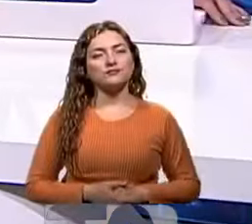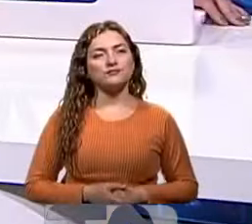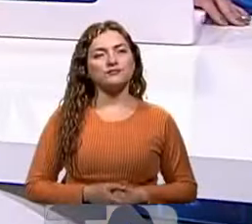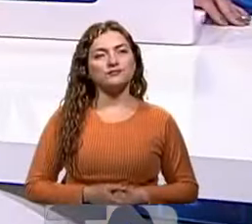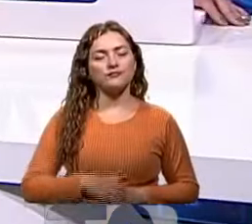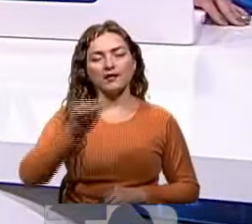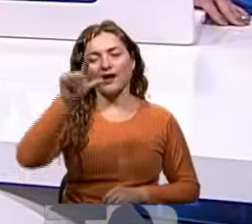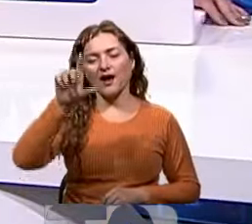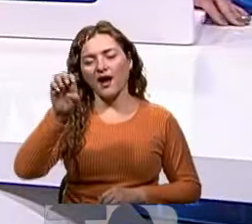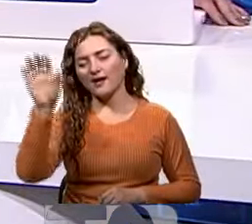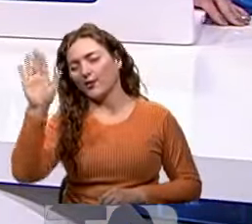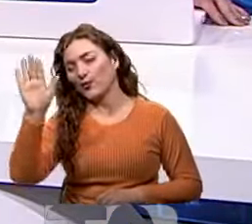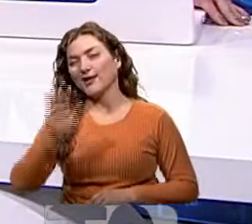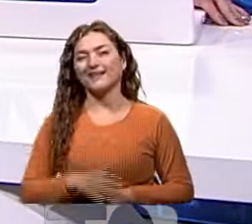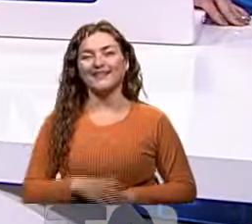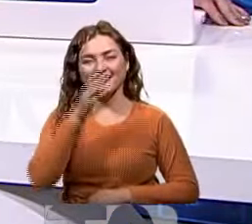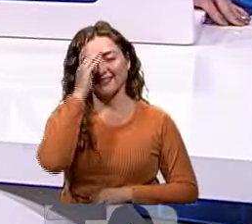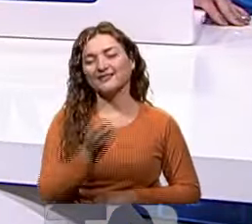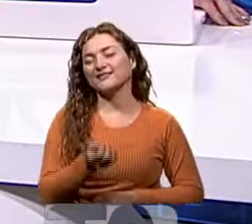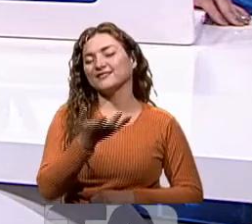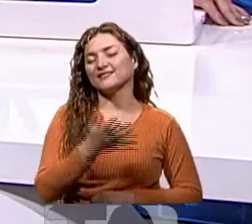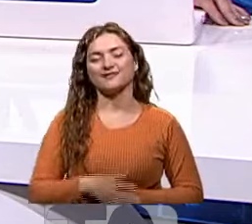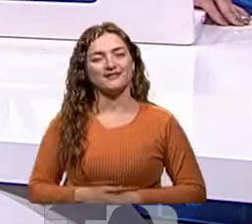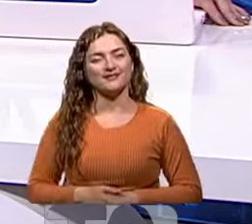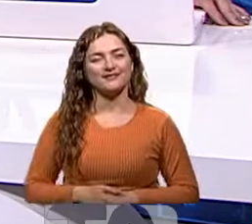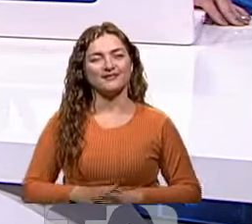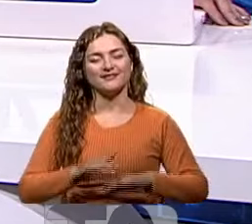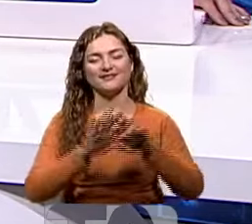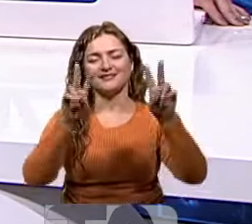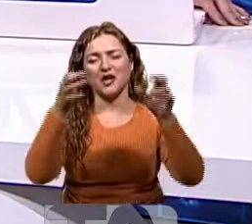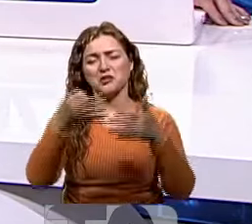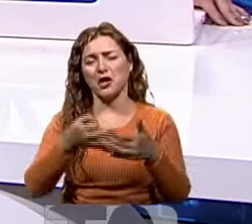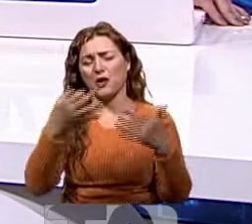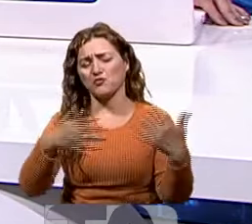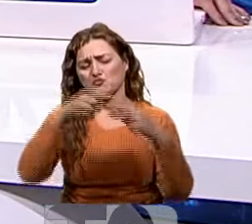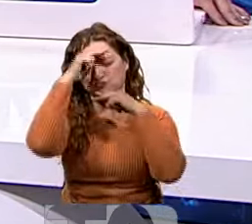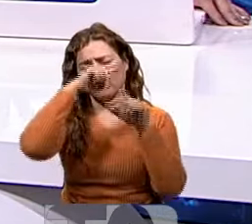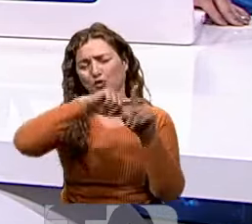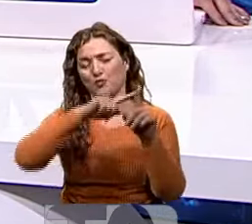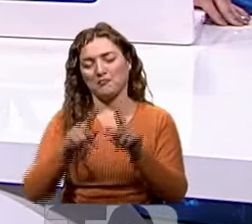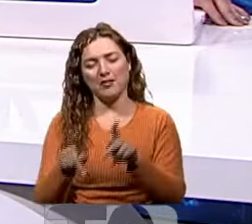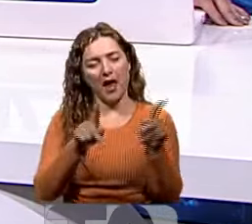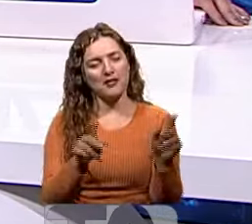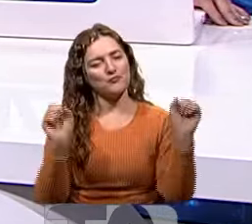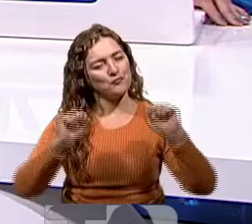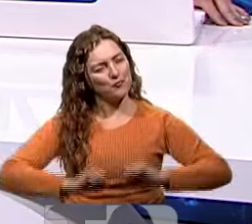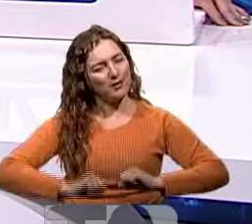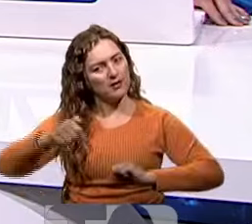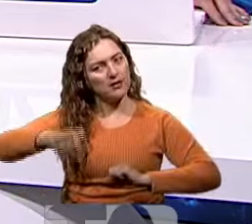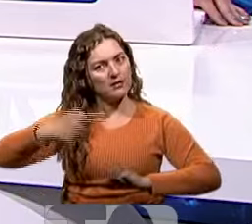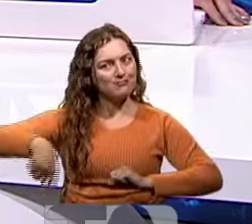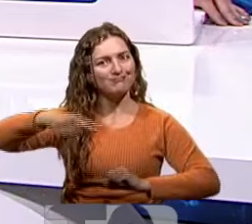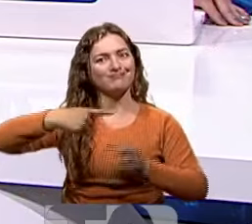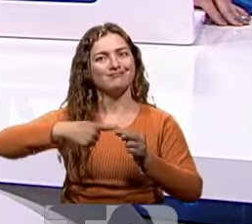Ale, hola, hola. Hola, muy buenos días. Vamos a hablar de cosas chéveres que nos gustan, de planes que se puede hacer ya aquí en la capital, porque